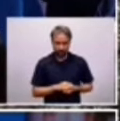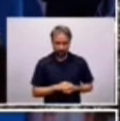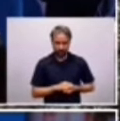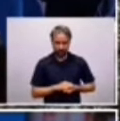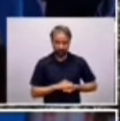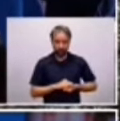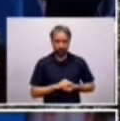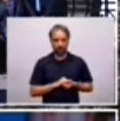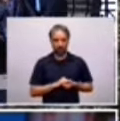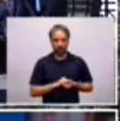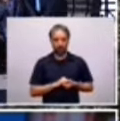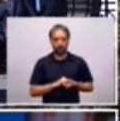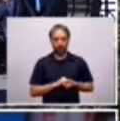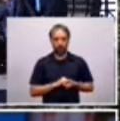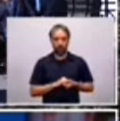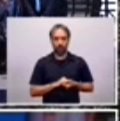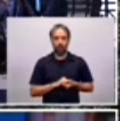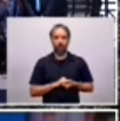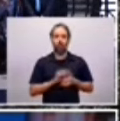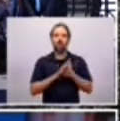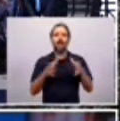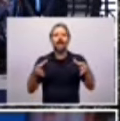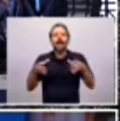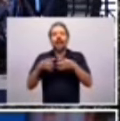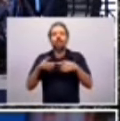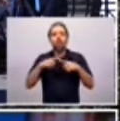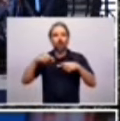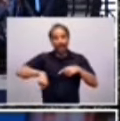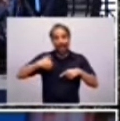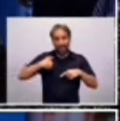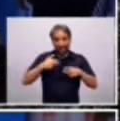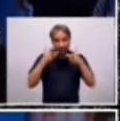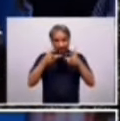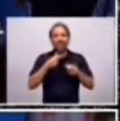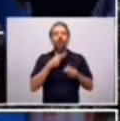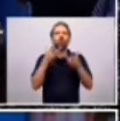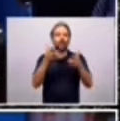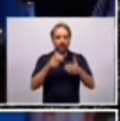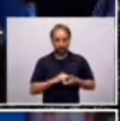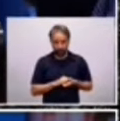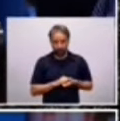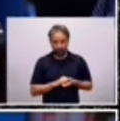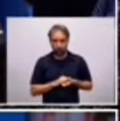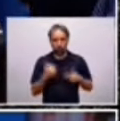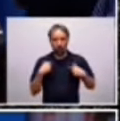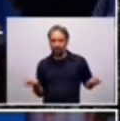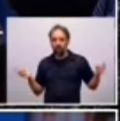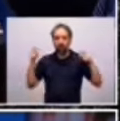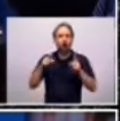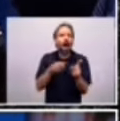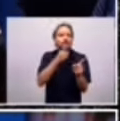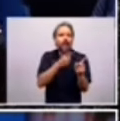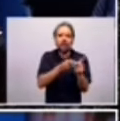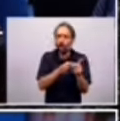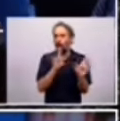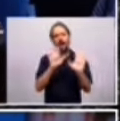y hay un montón de convenios que están obsoletos, que son muy antiguos, que deberían discutirse. Pero eso ya estaba dentro de la discusión